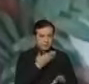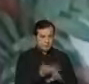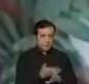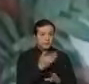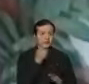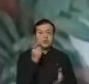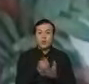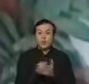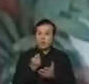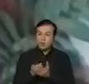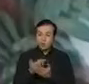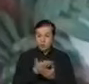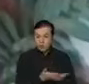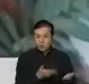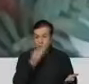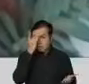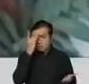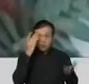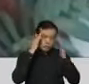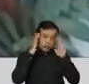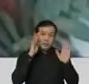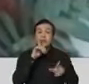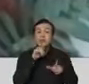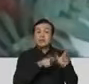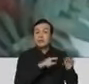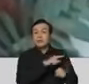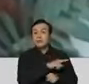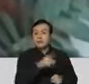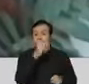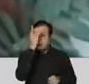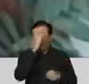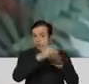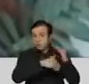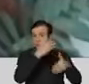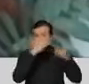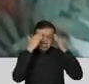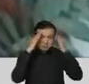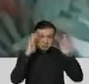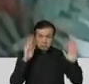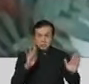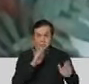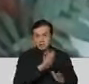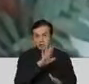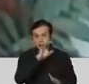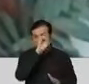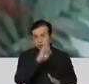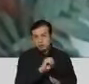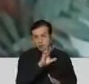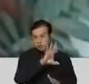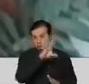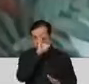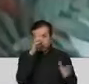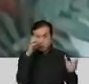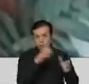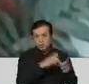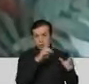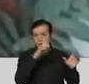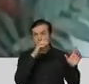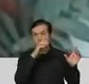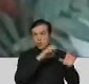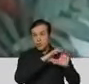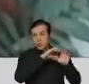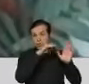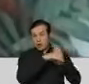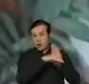los compra, pero luego ya perdemos el rastro de quién compró ese bono después. Pero el 50% está en manos de